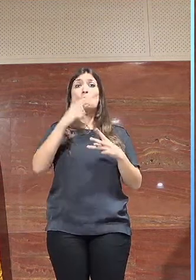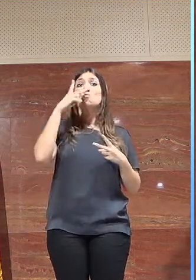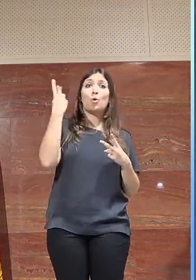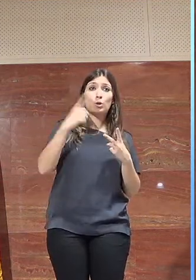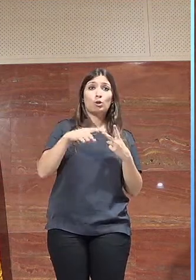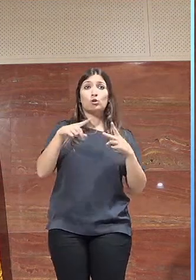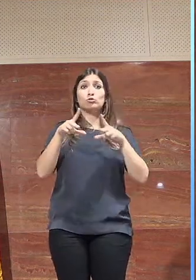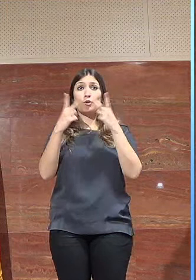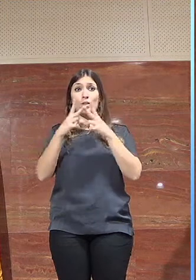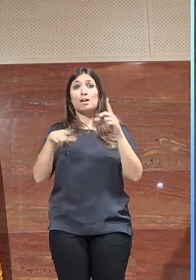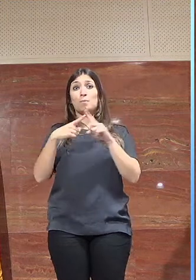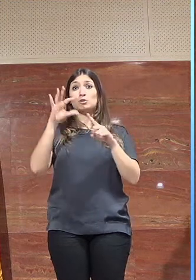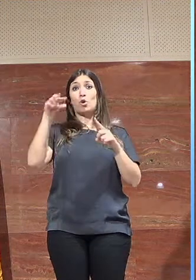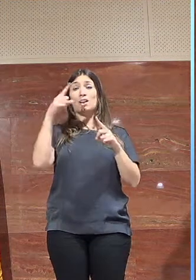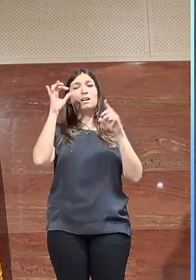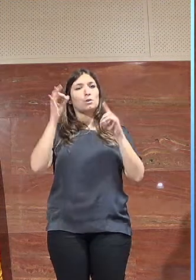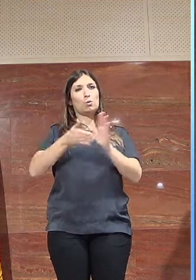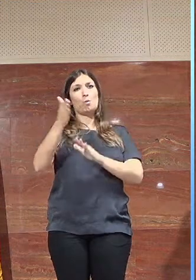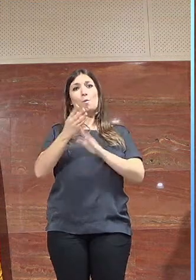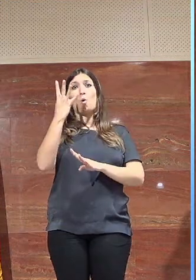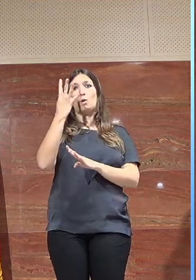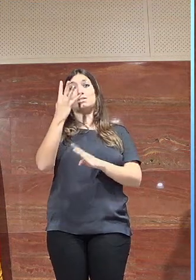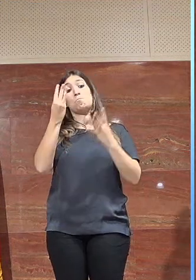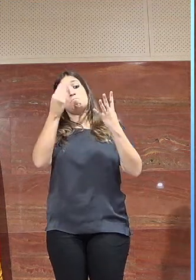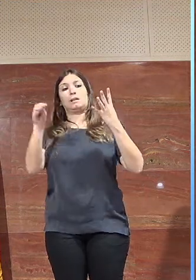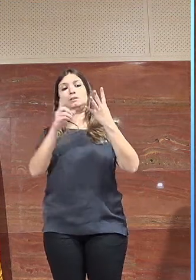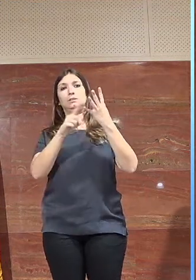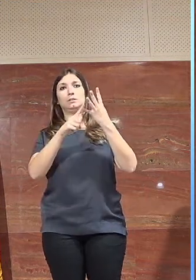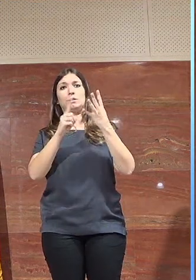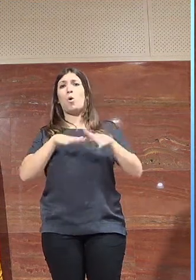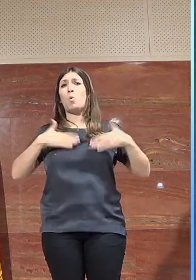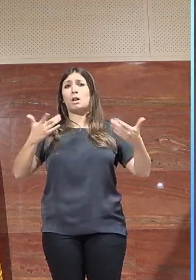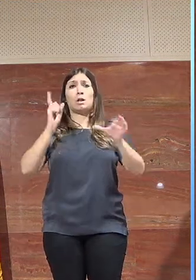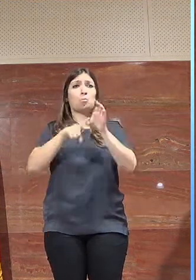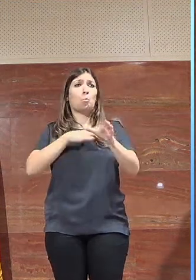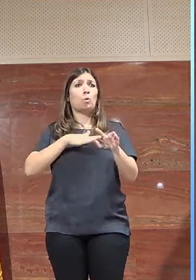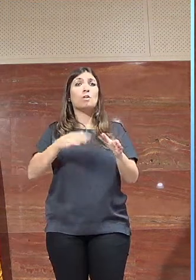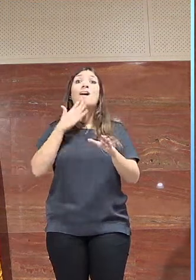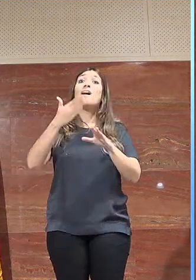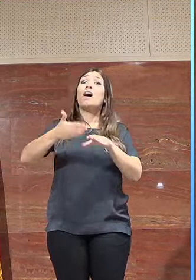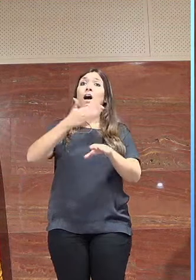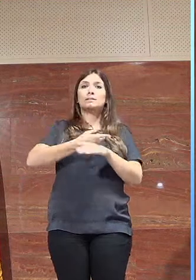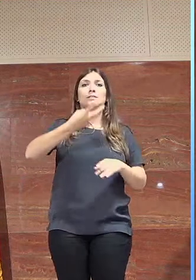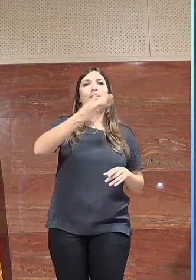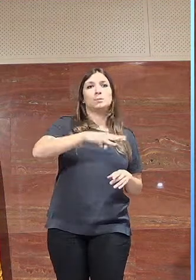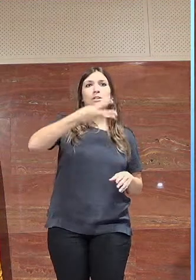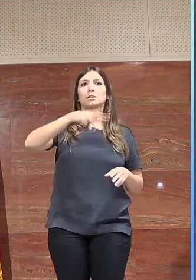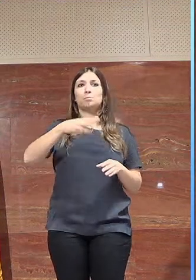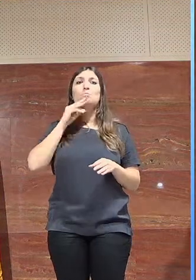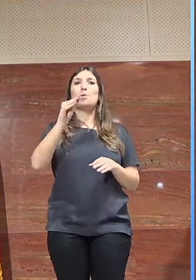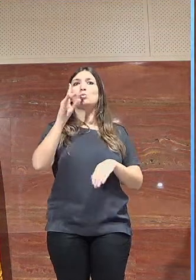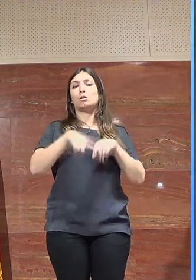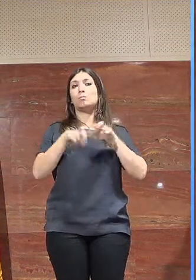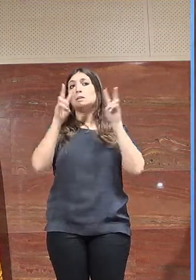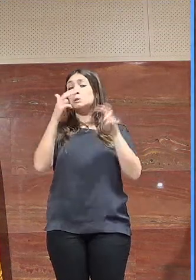y las ONGs, pero hemos puesto en marcha un foro de participación donde cualquiera puede participar, y lo que hacemos es preguntar una vez al trimestre pues, por un tema que